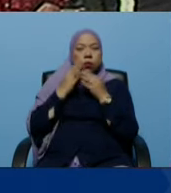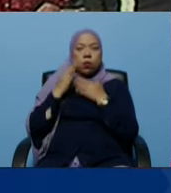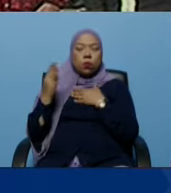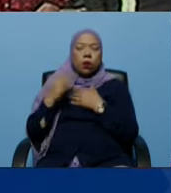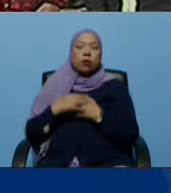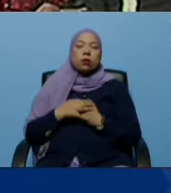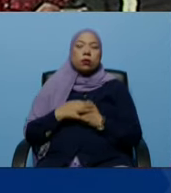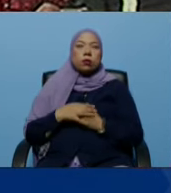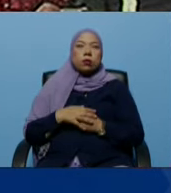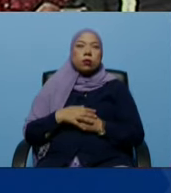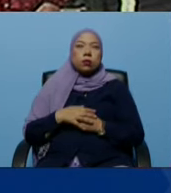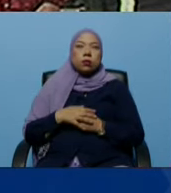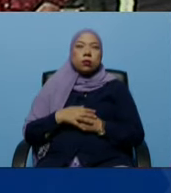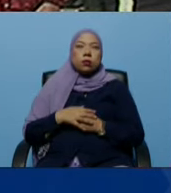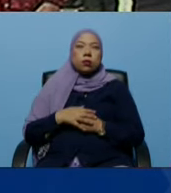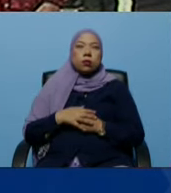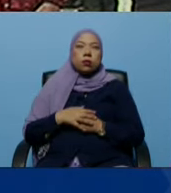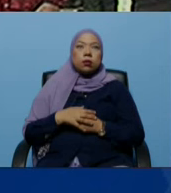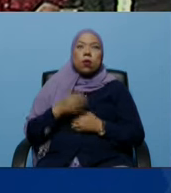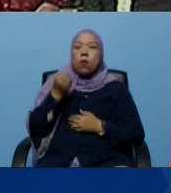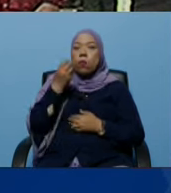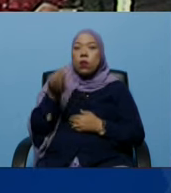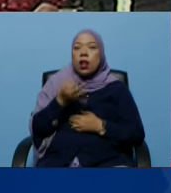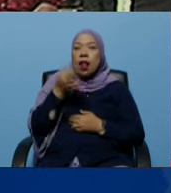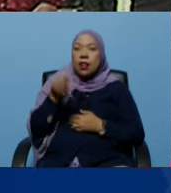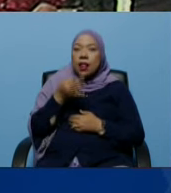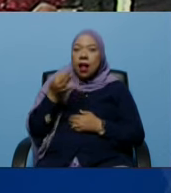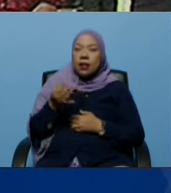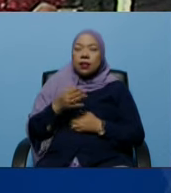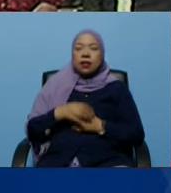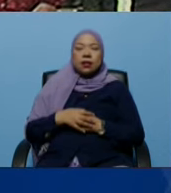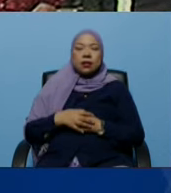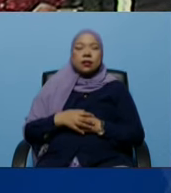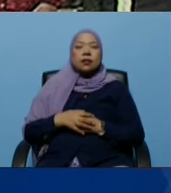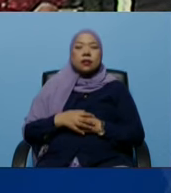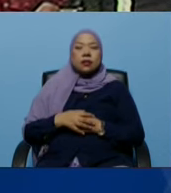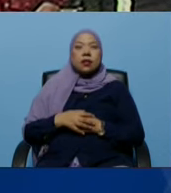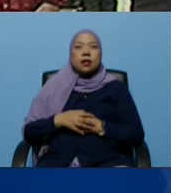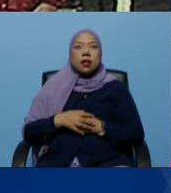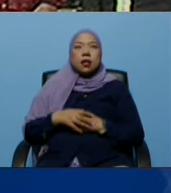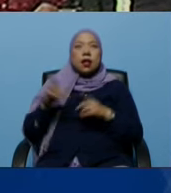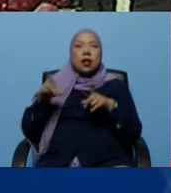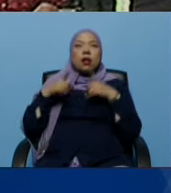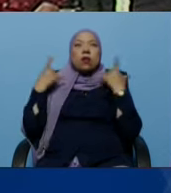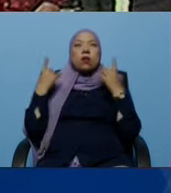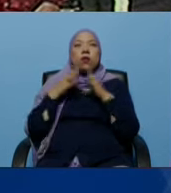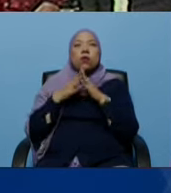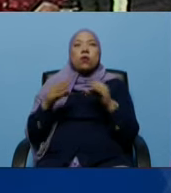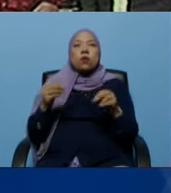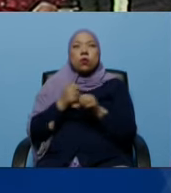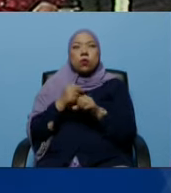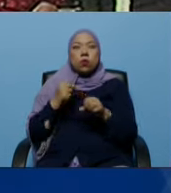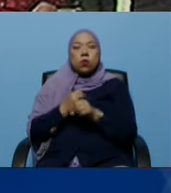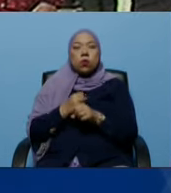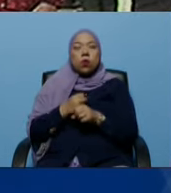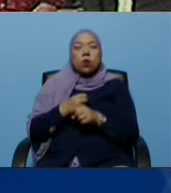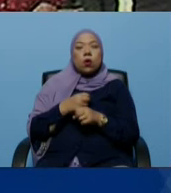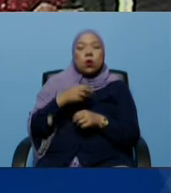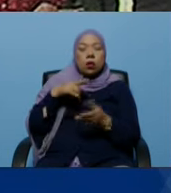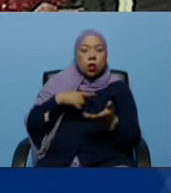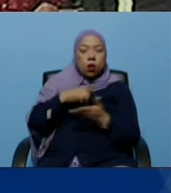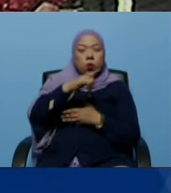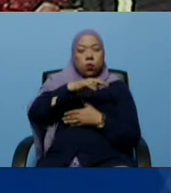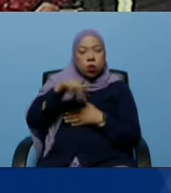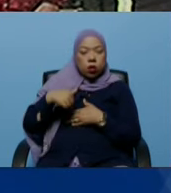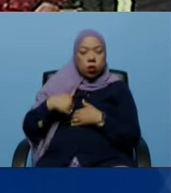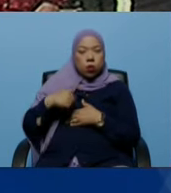Muy buenas tardes, mi comandante. Por aquí, desde los puertos de La Guaira, y todos los puertos de Bolivariana de Puerto en